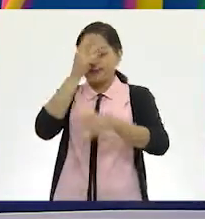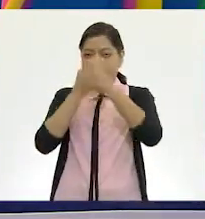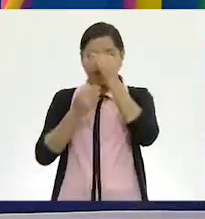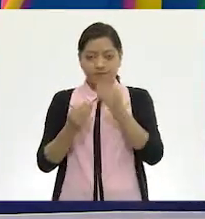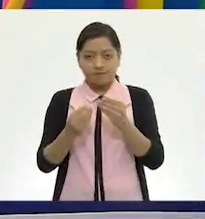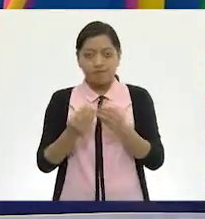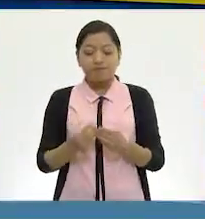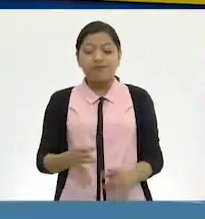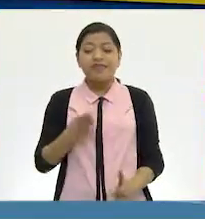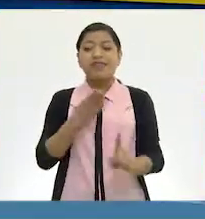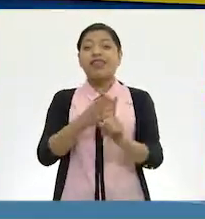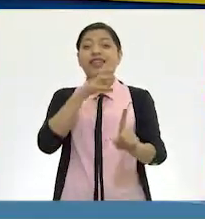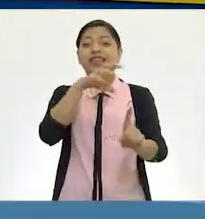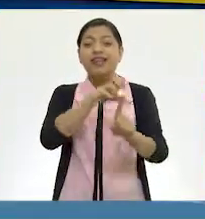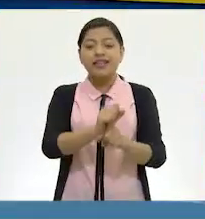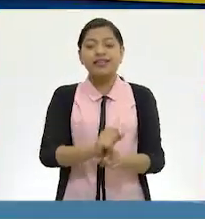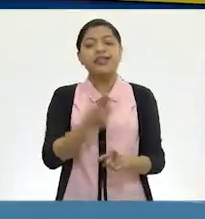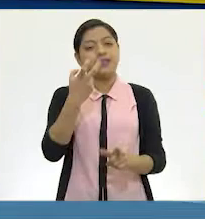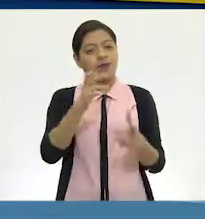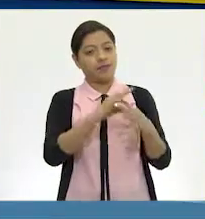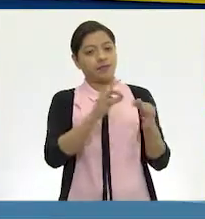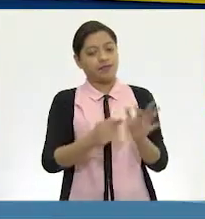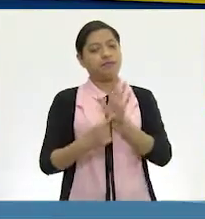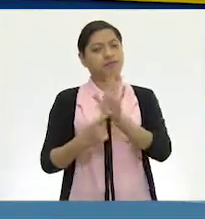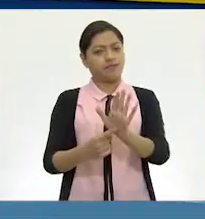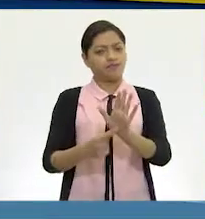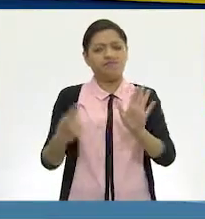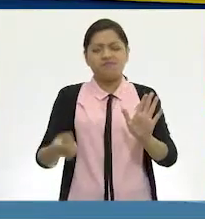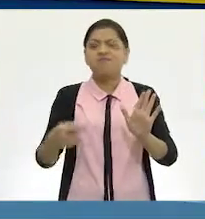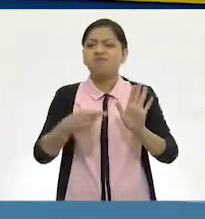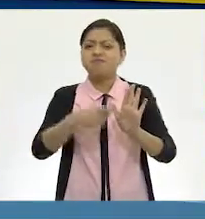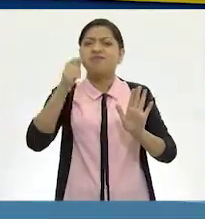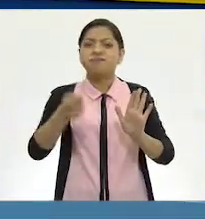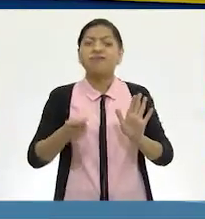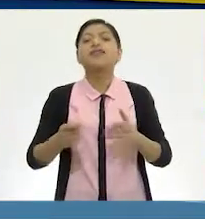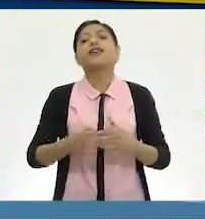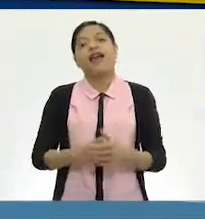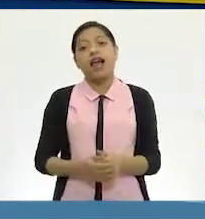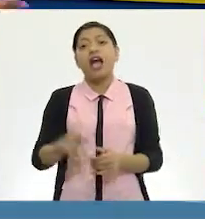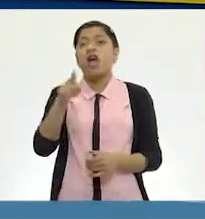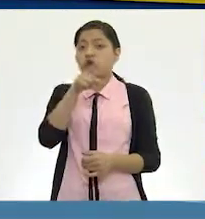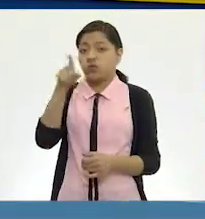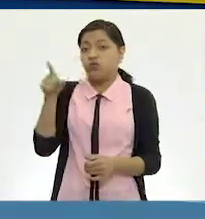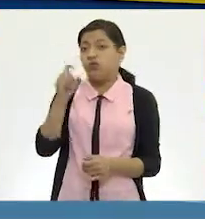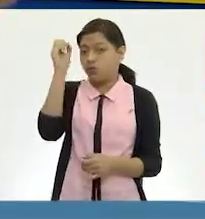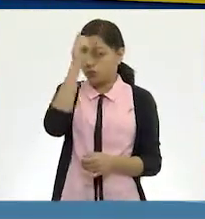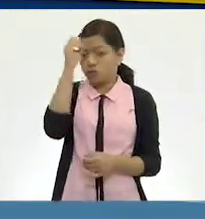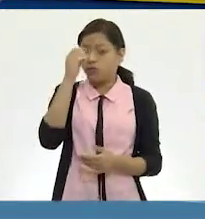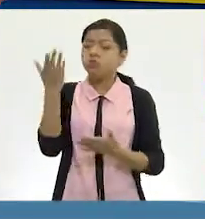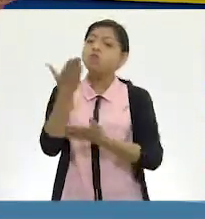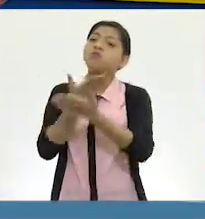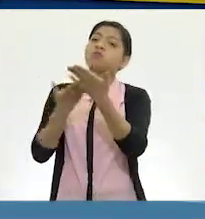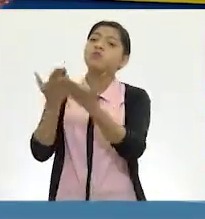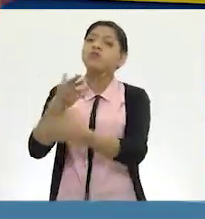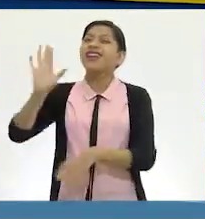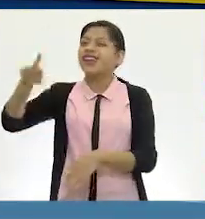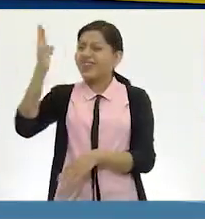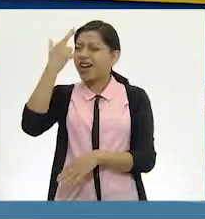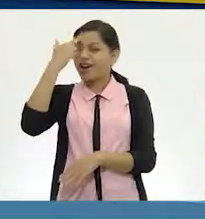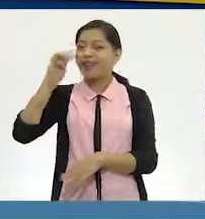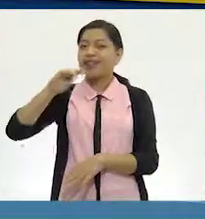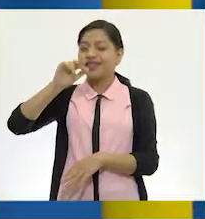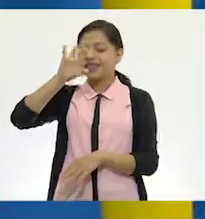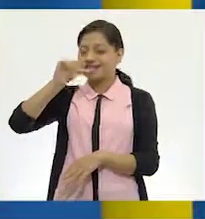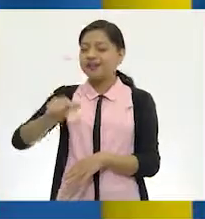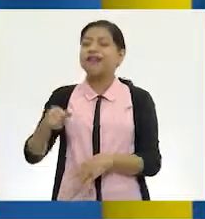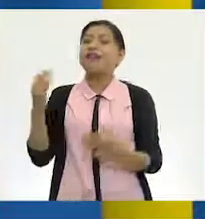ver. Sí, el día de hoy nos toca justamente compartir nuestras opiniones. ¿Te acuerdas, María, que justamente fue lo que hicimos la